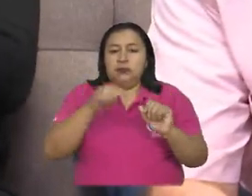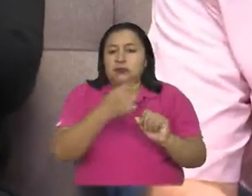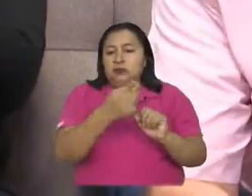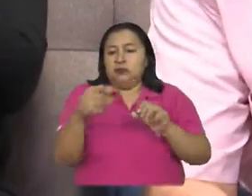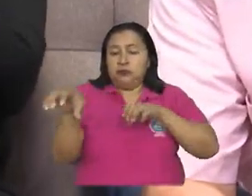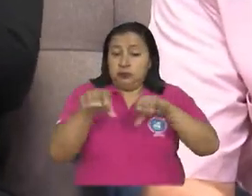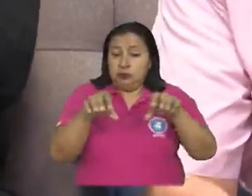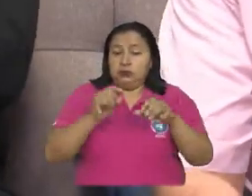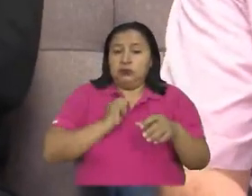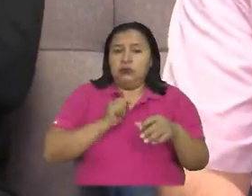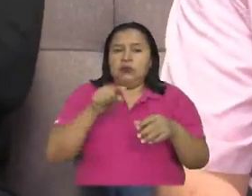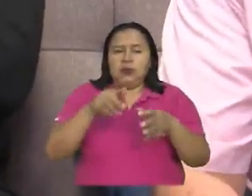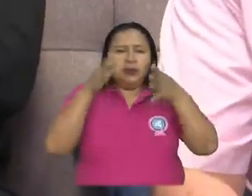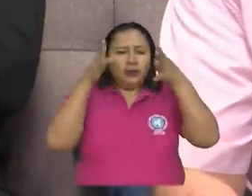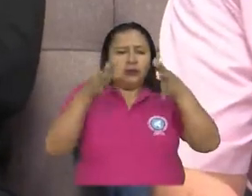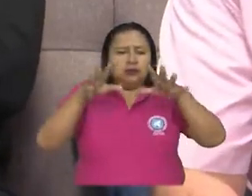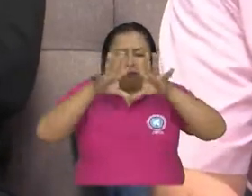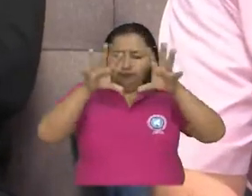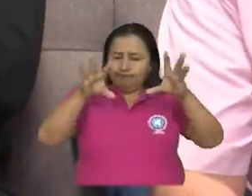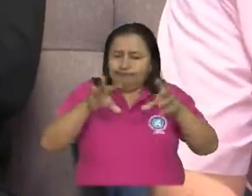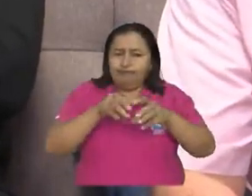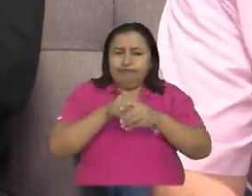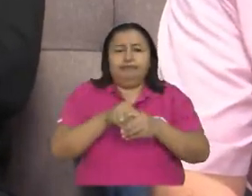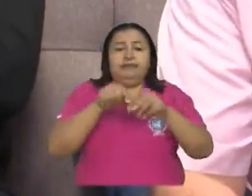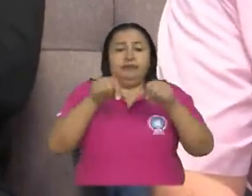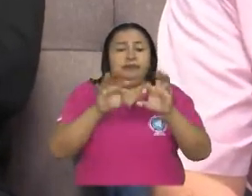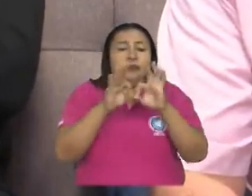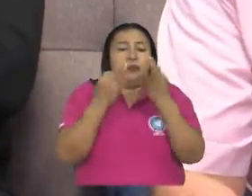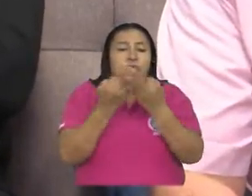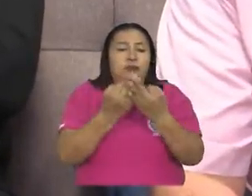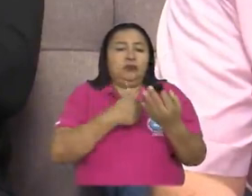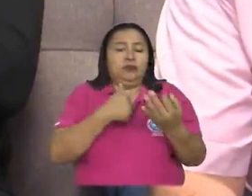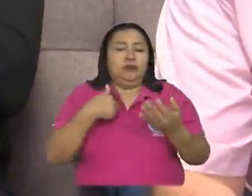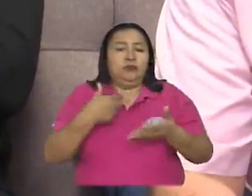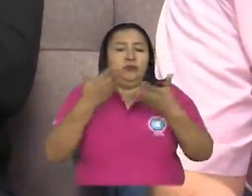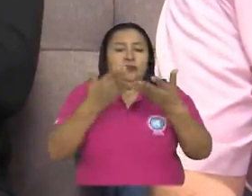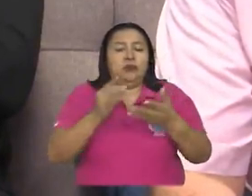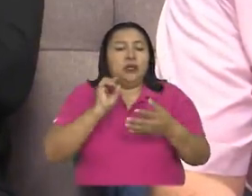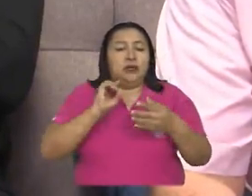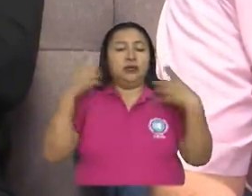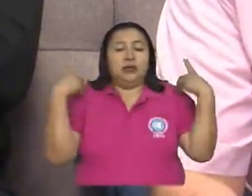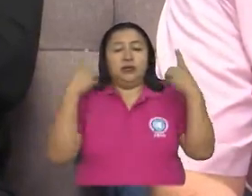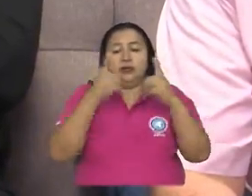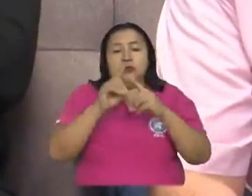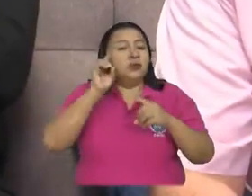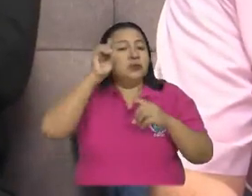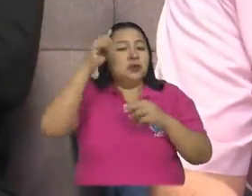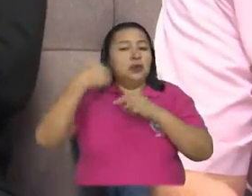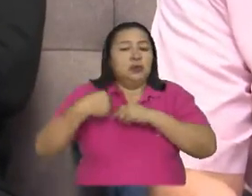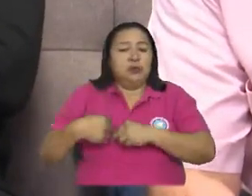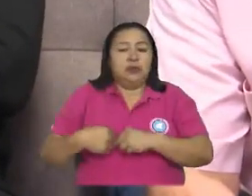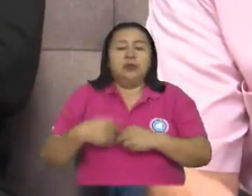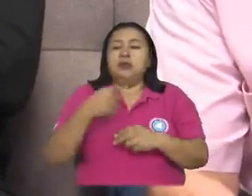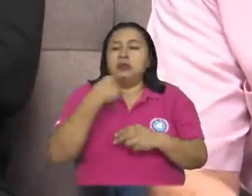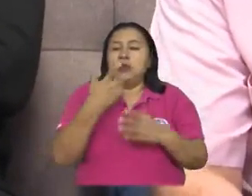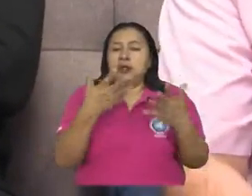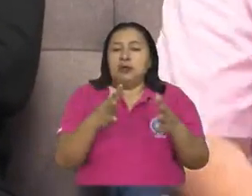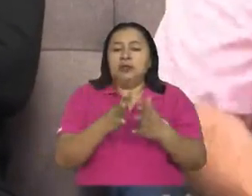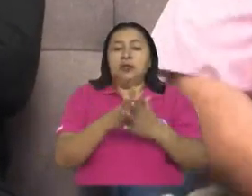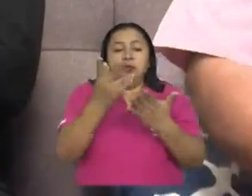actividades es una atención integral que se le da a la familia a través de la Dirección de Desarrollo Humano. Ya lo mencionábamos,